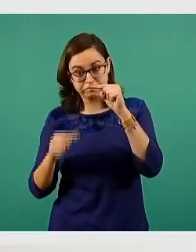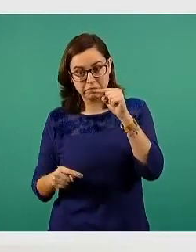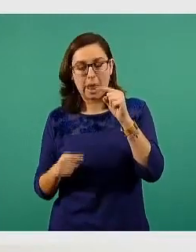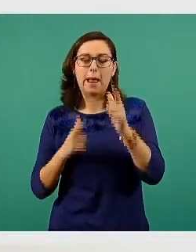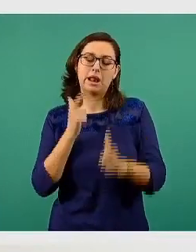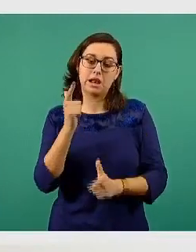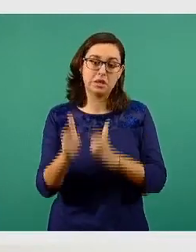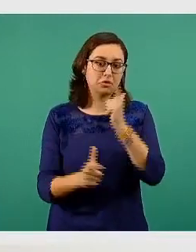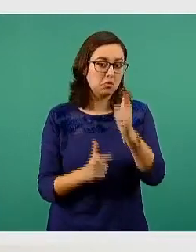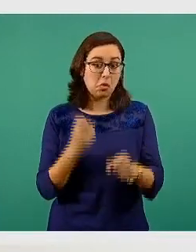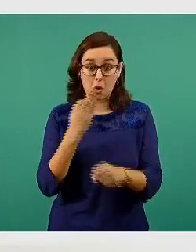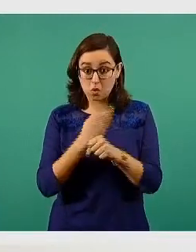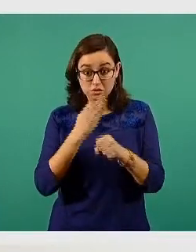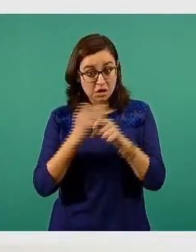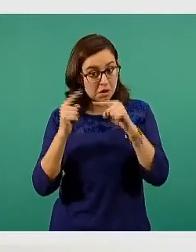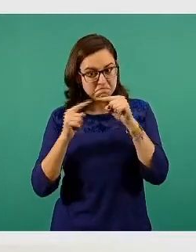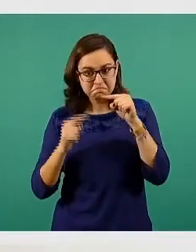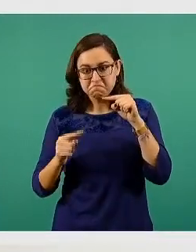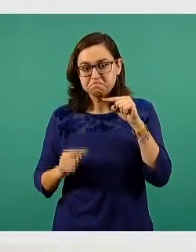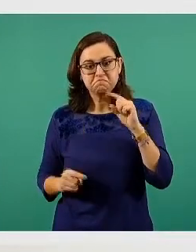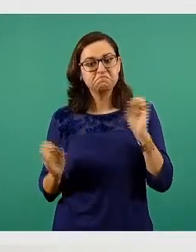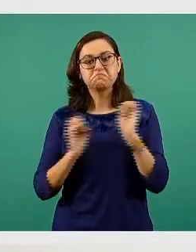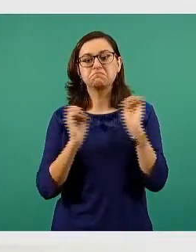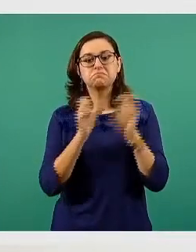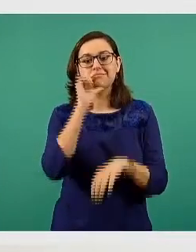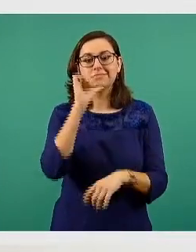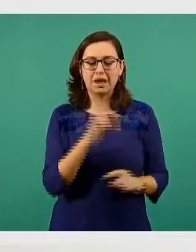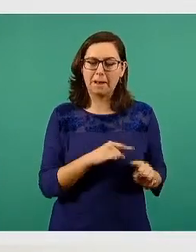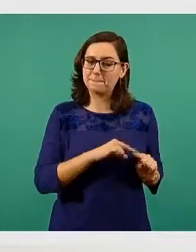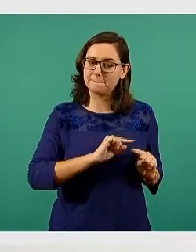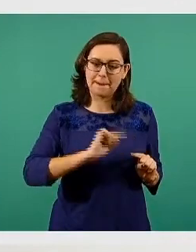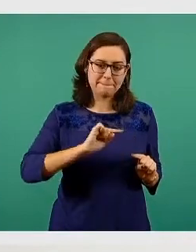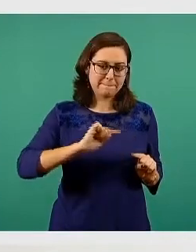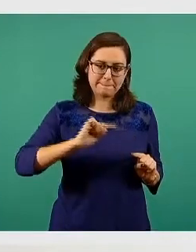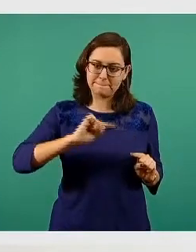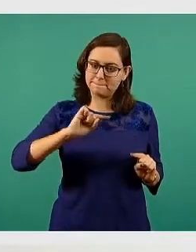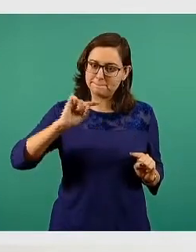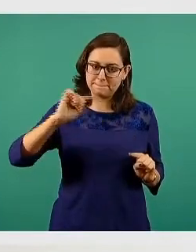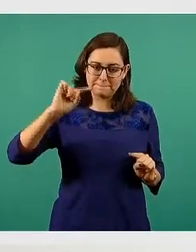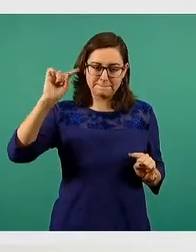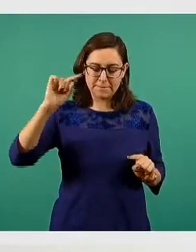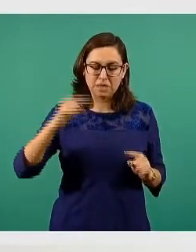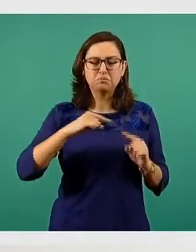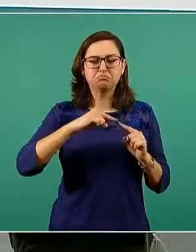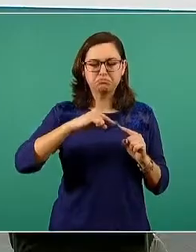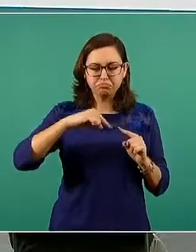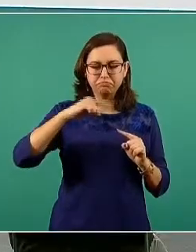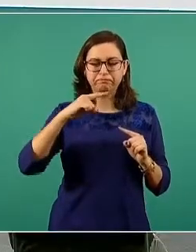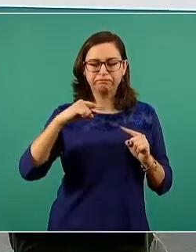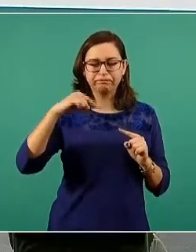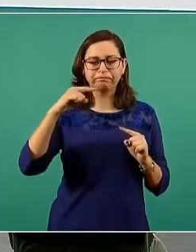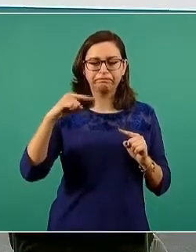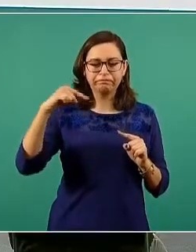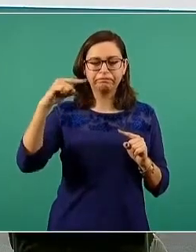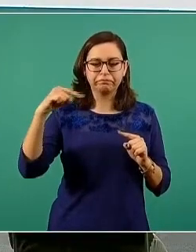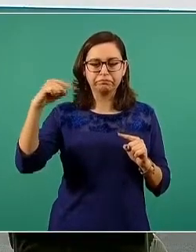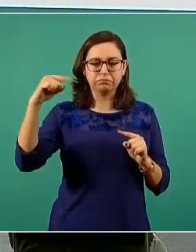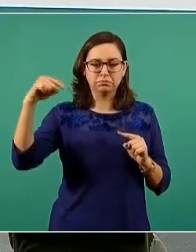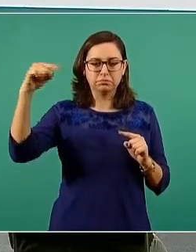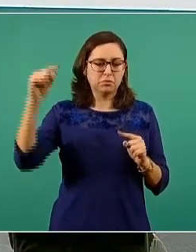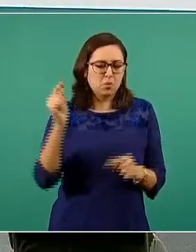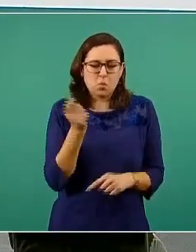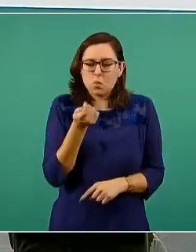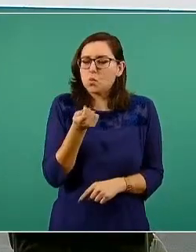se ha conservado de manera muy uniforme la velocidad de vacunación con las pequeñas variaciones semanales que son las que dan